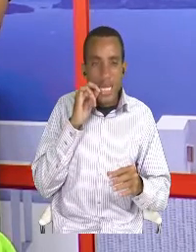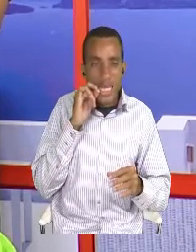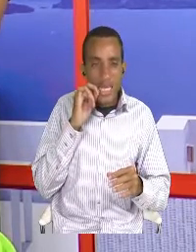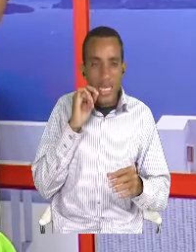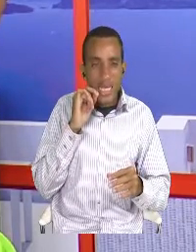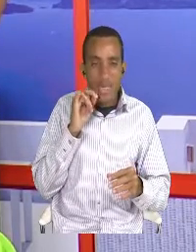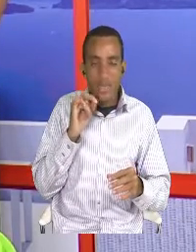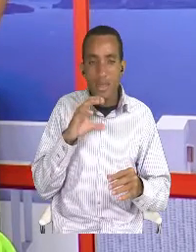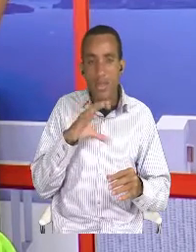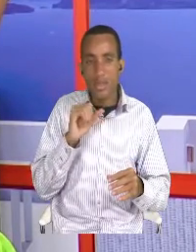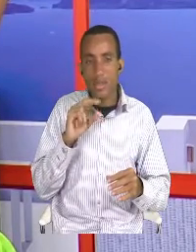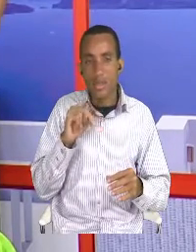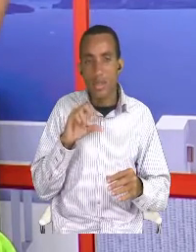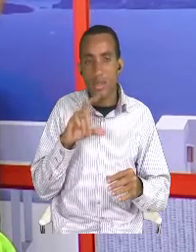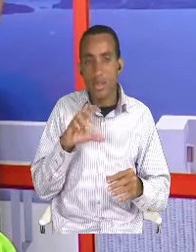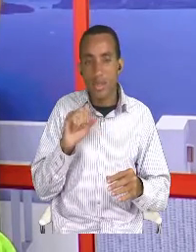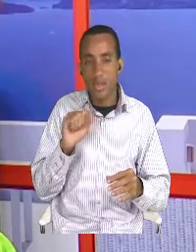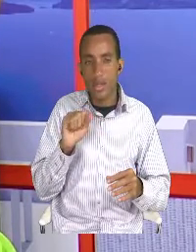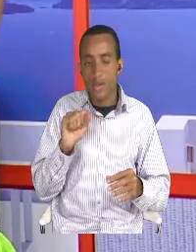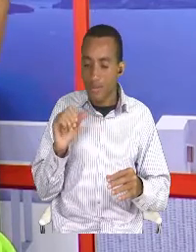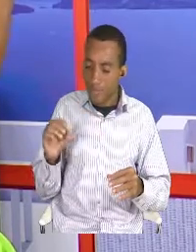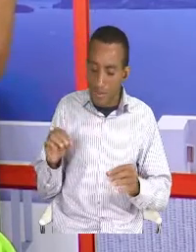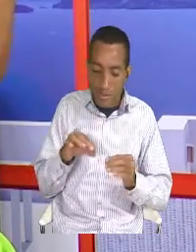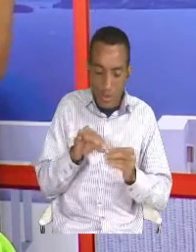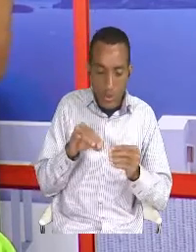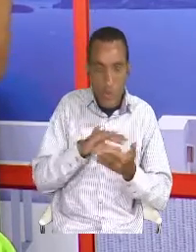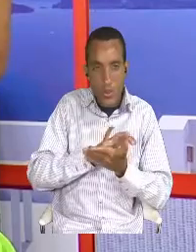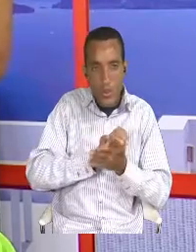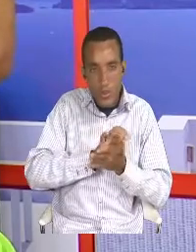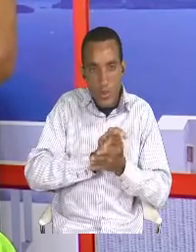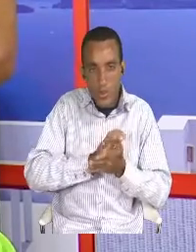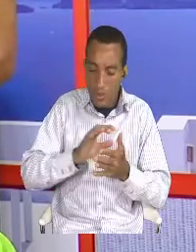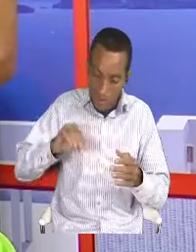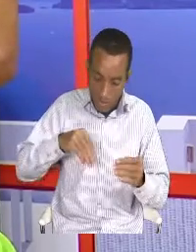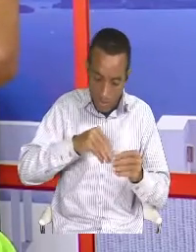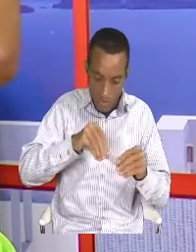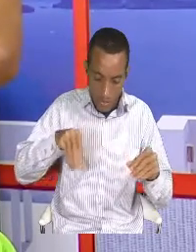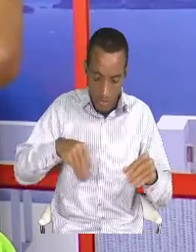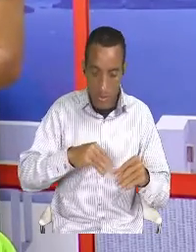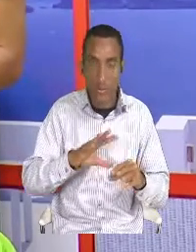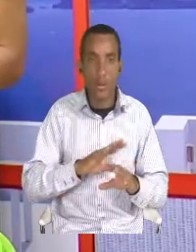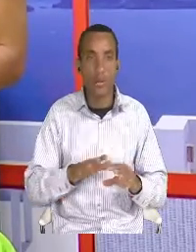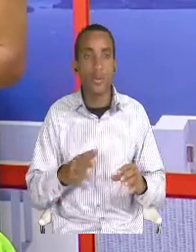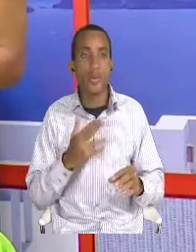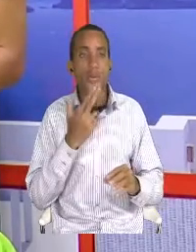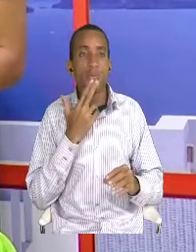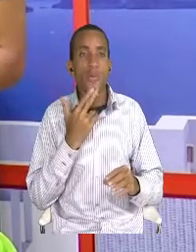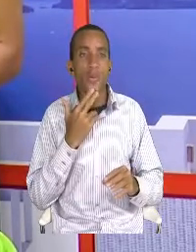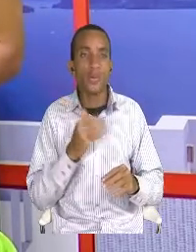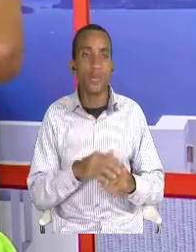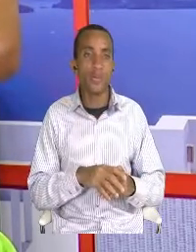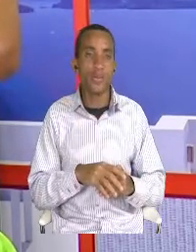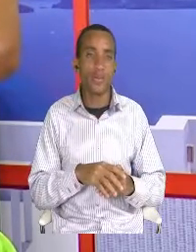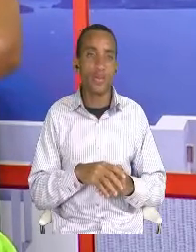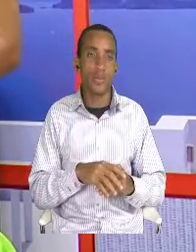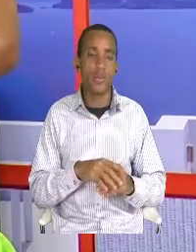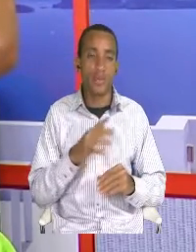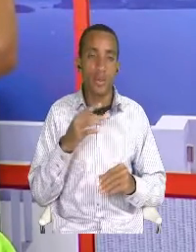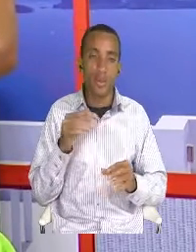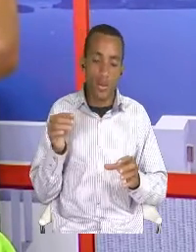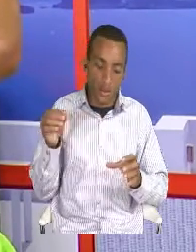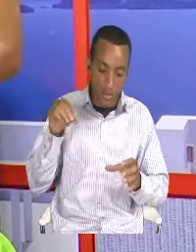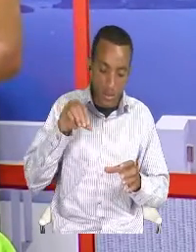lo que nos da mucha ansiedad hasta ahora más o menos. ¿Qué le echas para endulzarla? ¿Miel? Sí, no, a esta le agrego un poco de